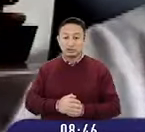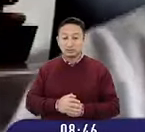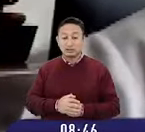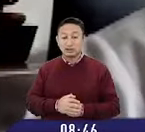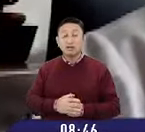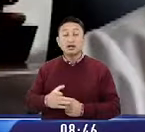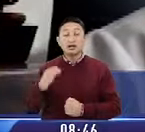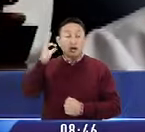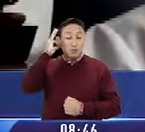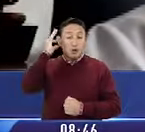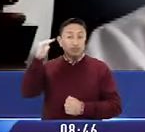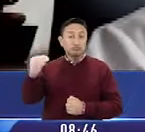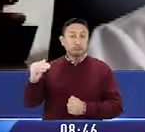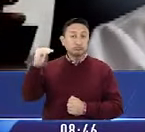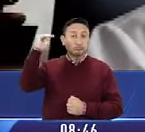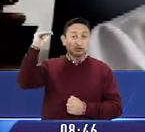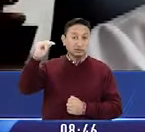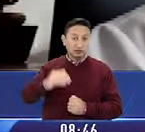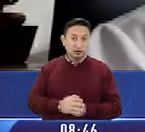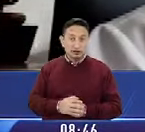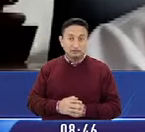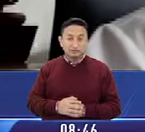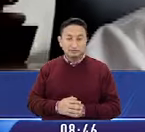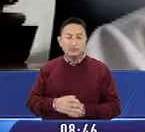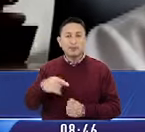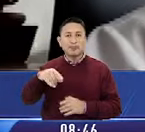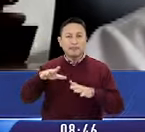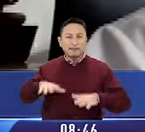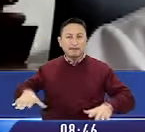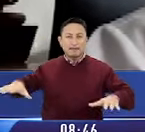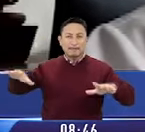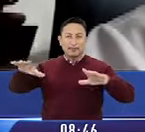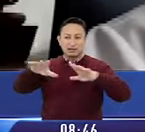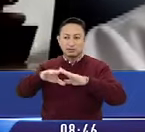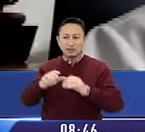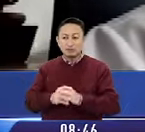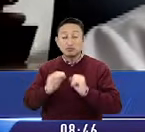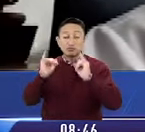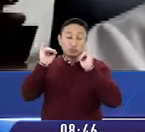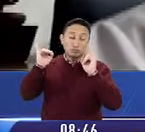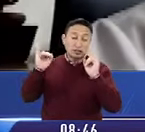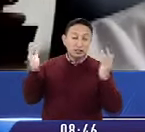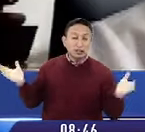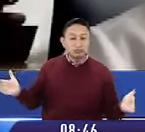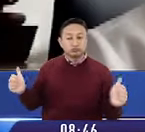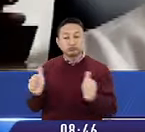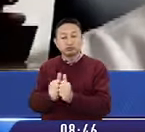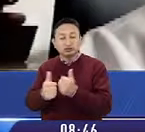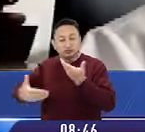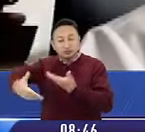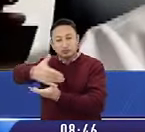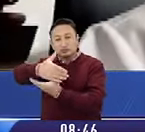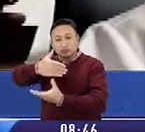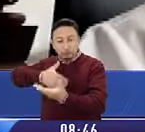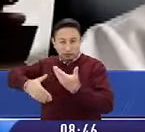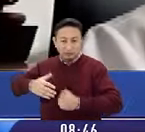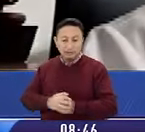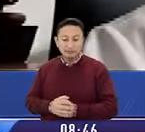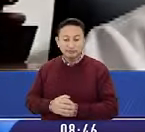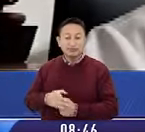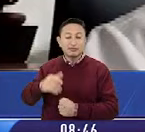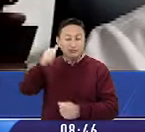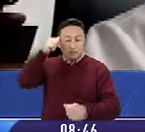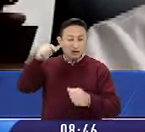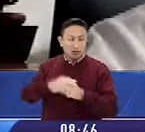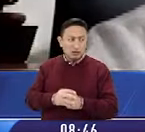empoderamiento femenino implique que vean espacios de recreación, espacios de sociabilización, de no olvidarse de